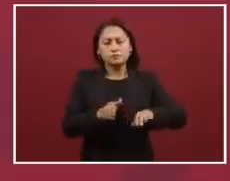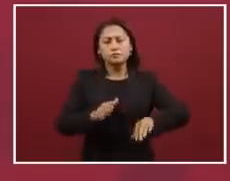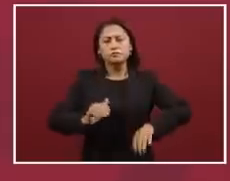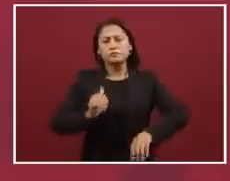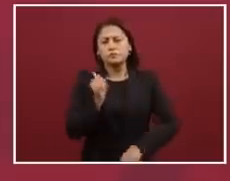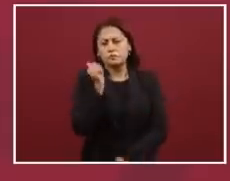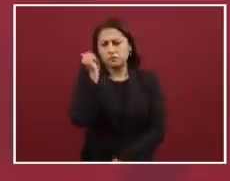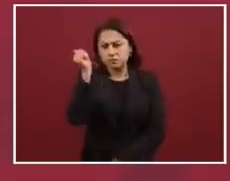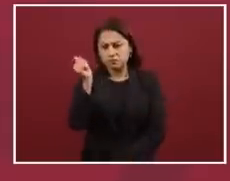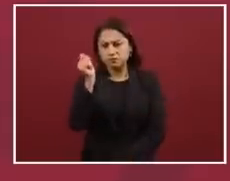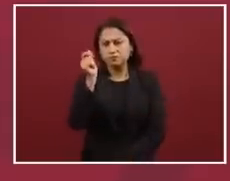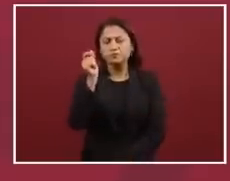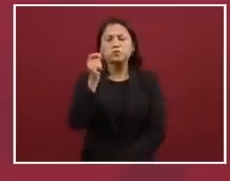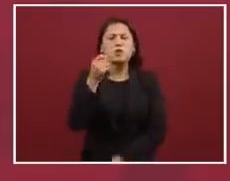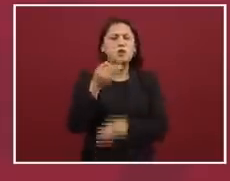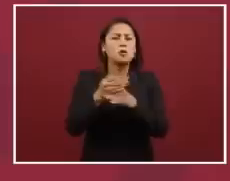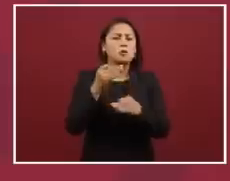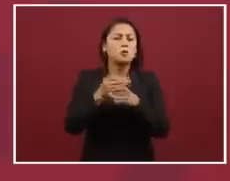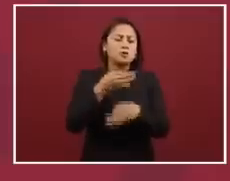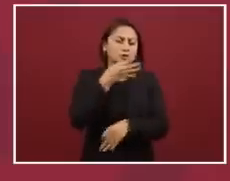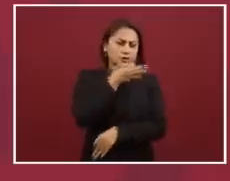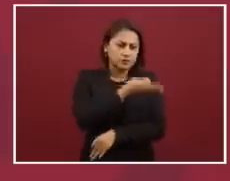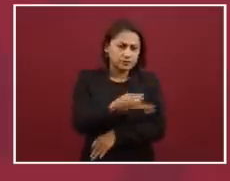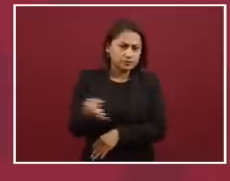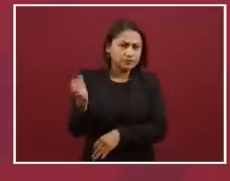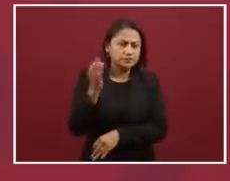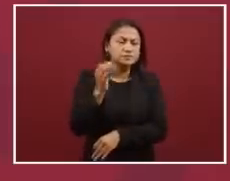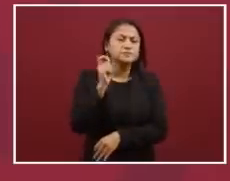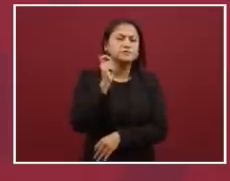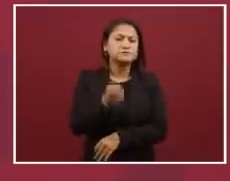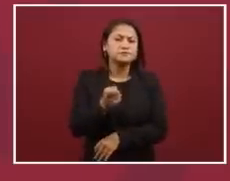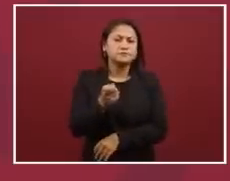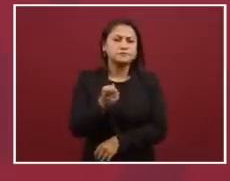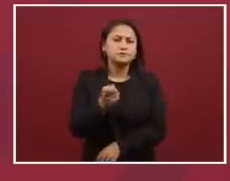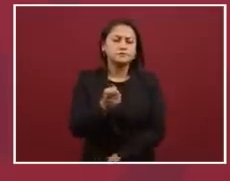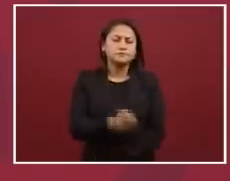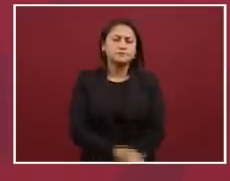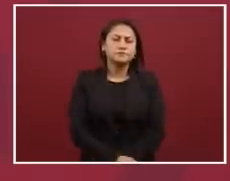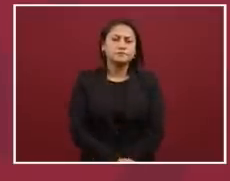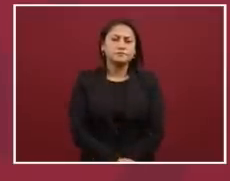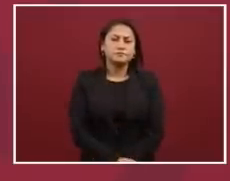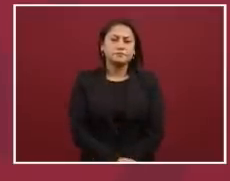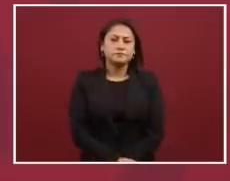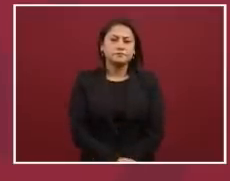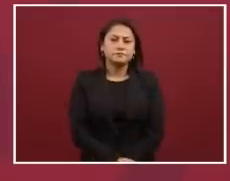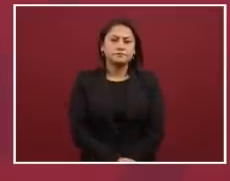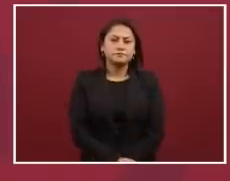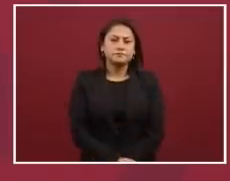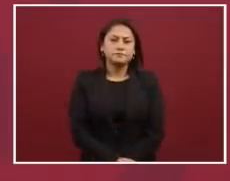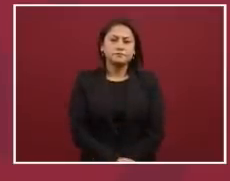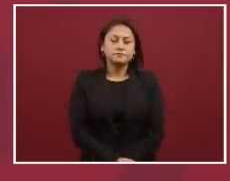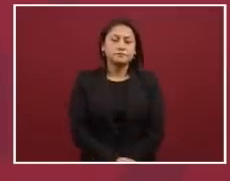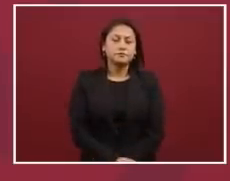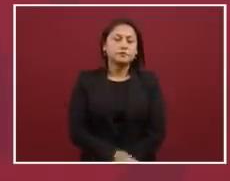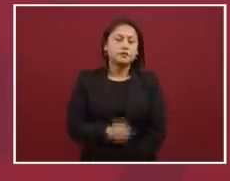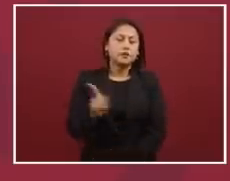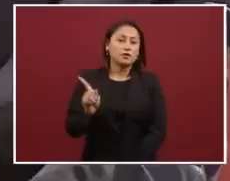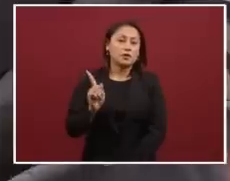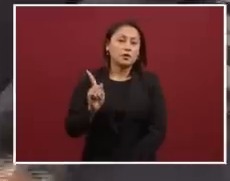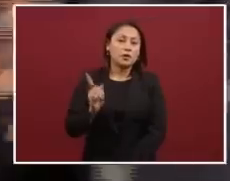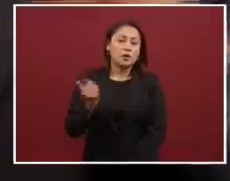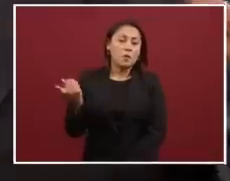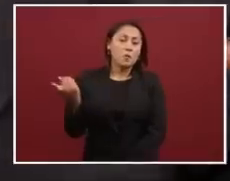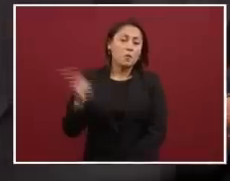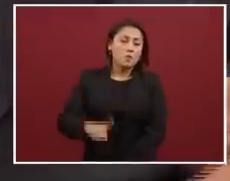informar de que no se va a imponer la tenencia,